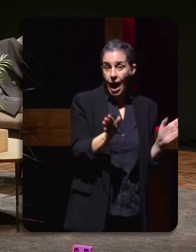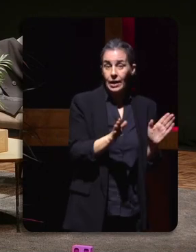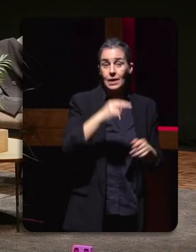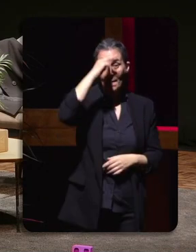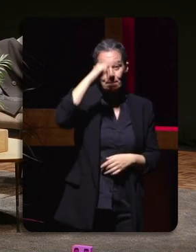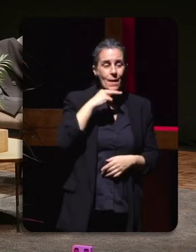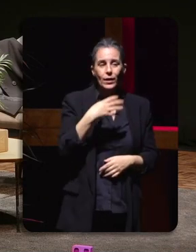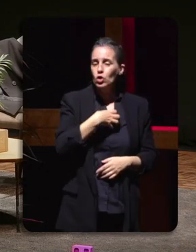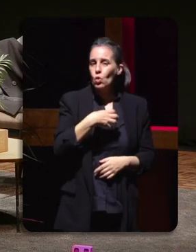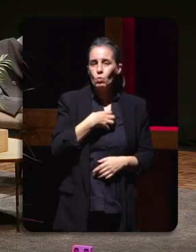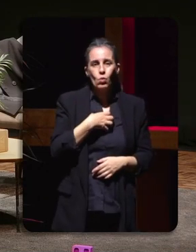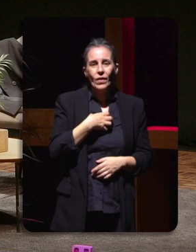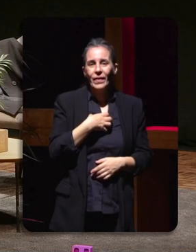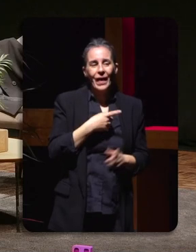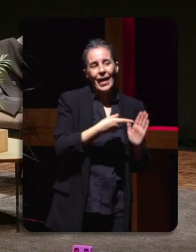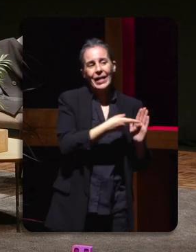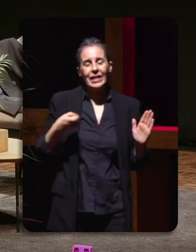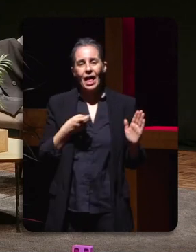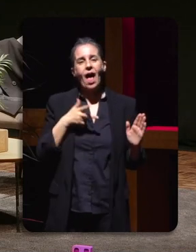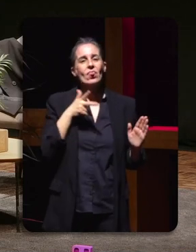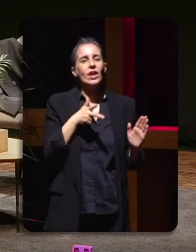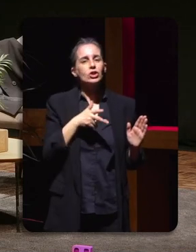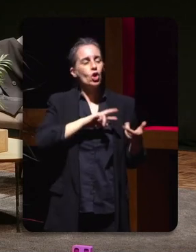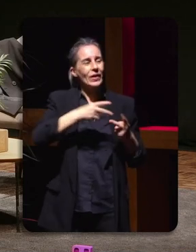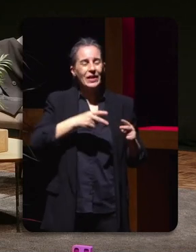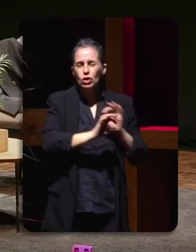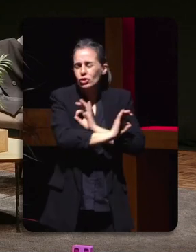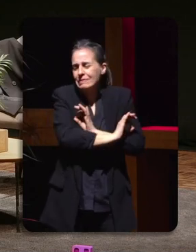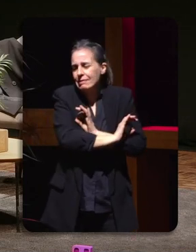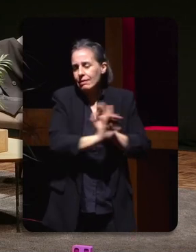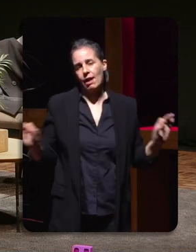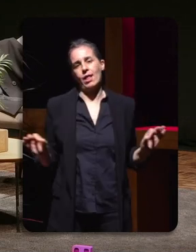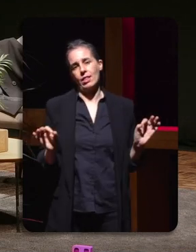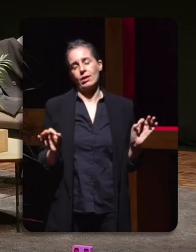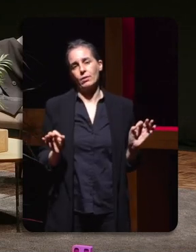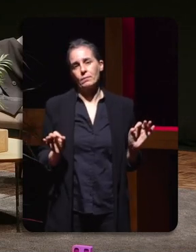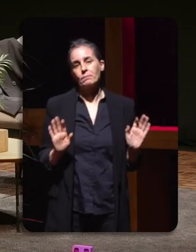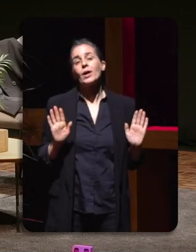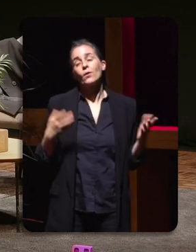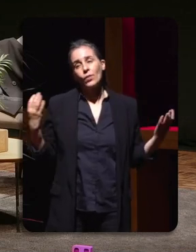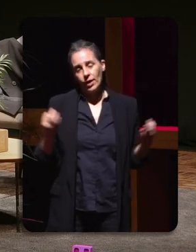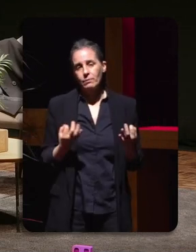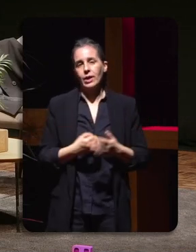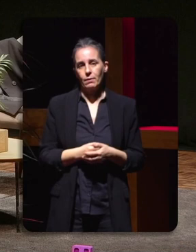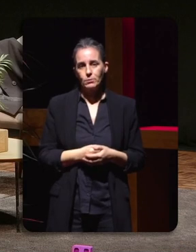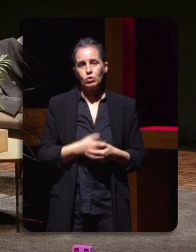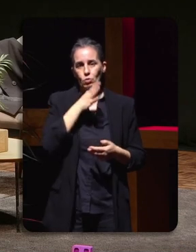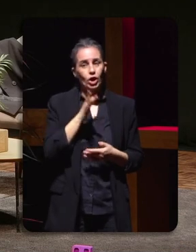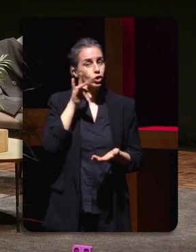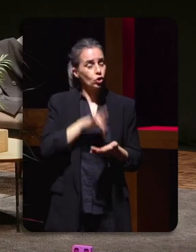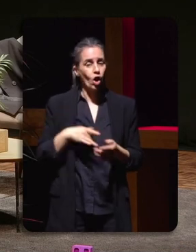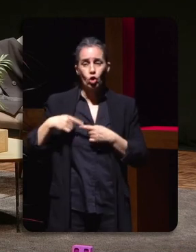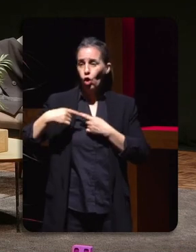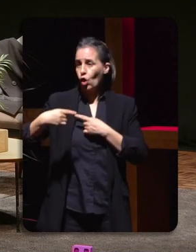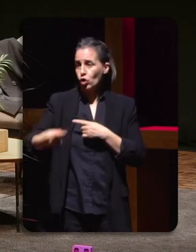puede quitar derechos genéticos a su hijo es que un padre no puede quitar derechos a su hijo de nada pero bueno ya veríamos porque eso sucede todos los días